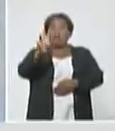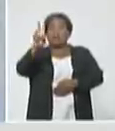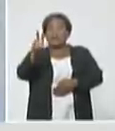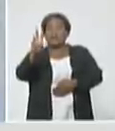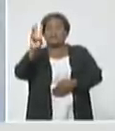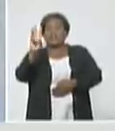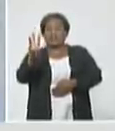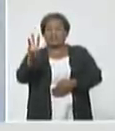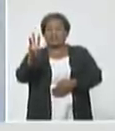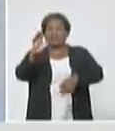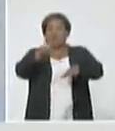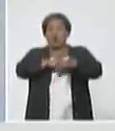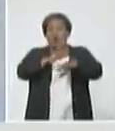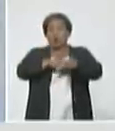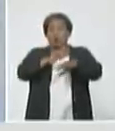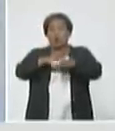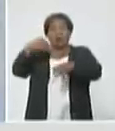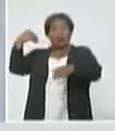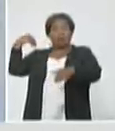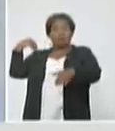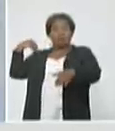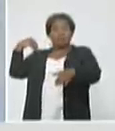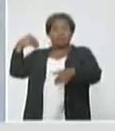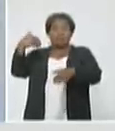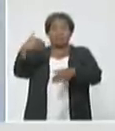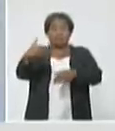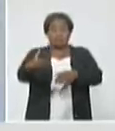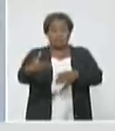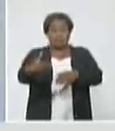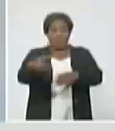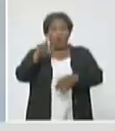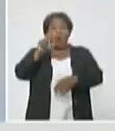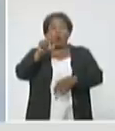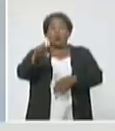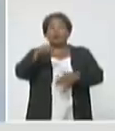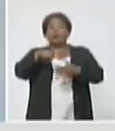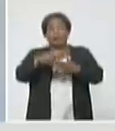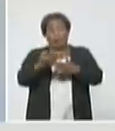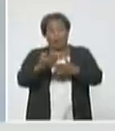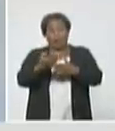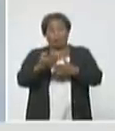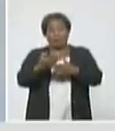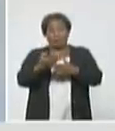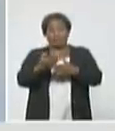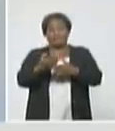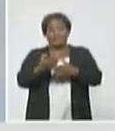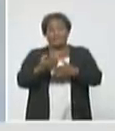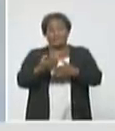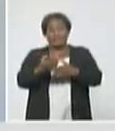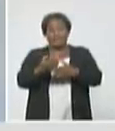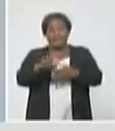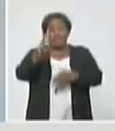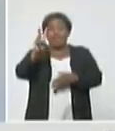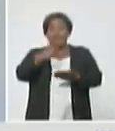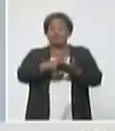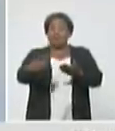Producto de lo que ha venido pasando en los últimos días, en las últimas 2 semanas